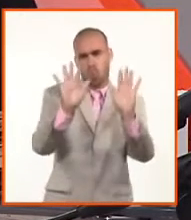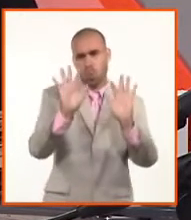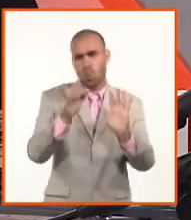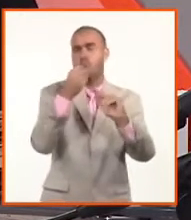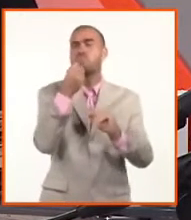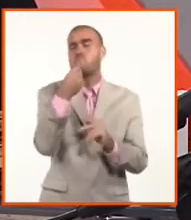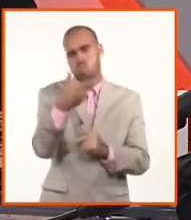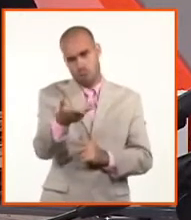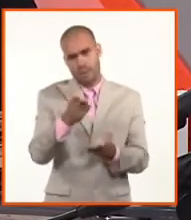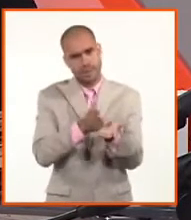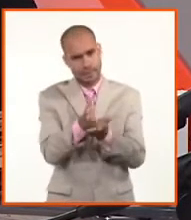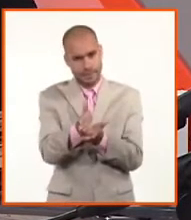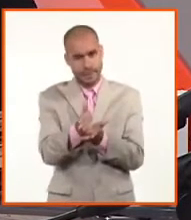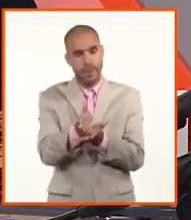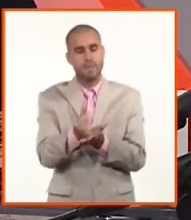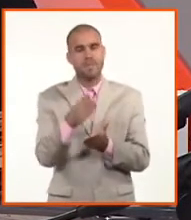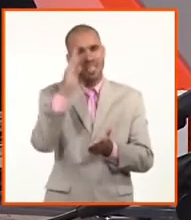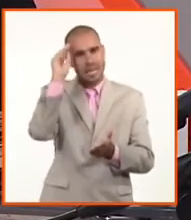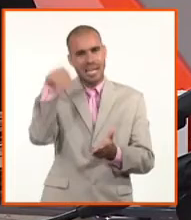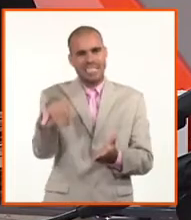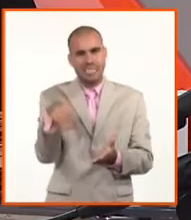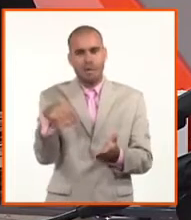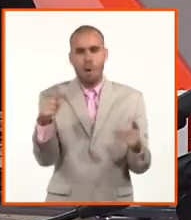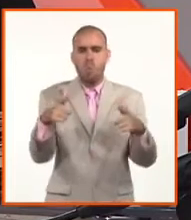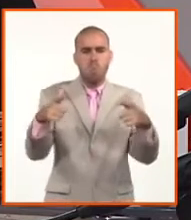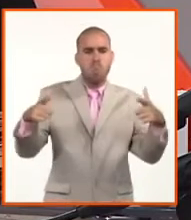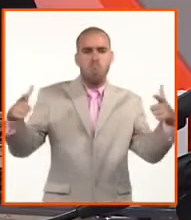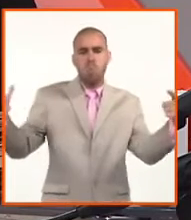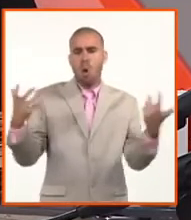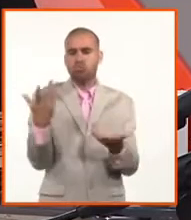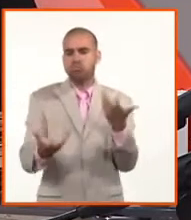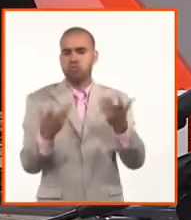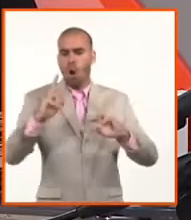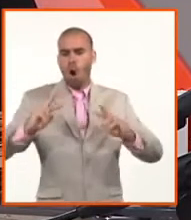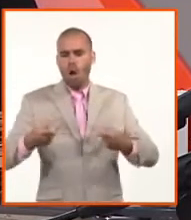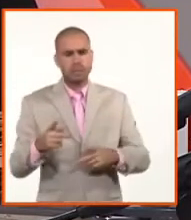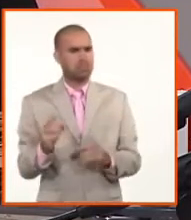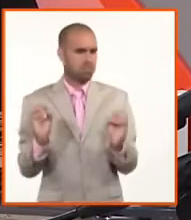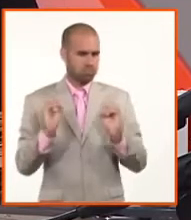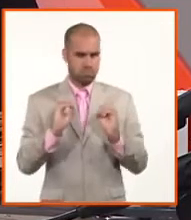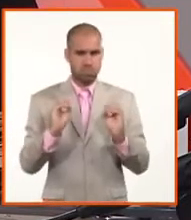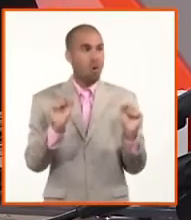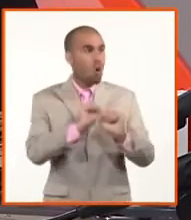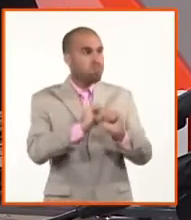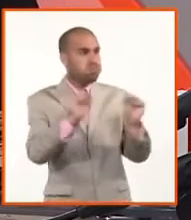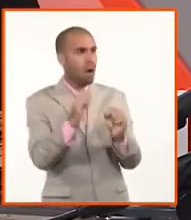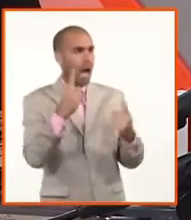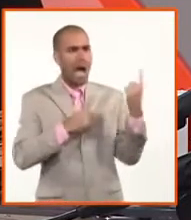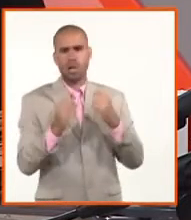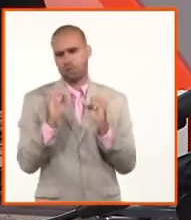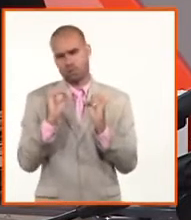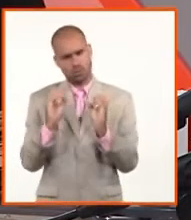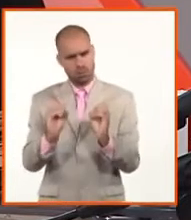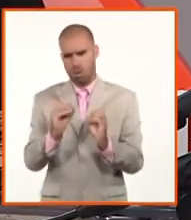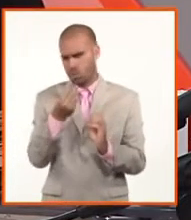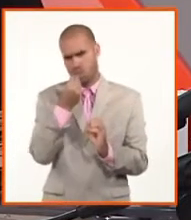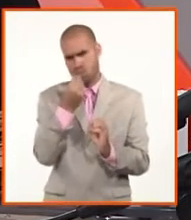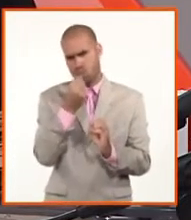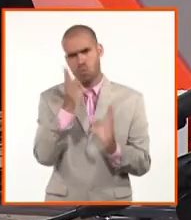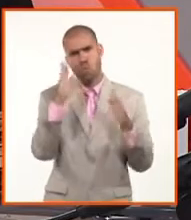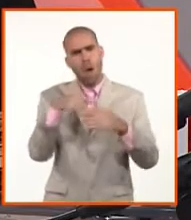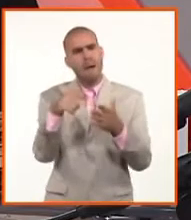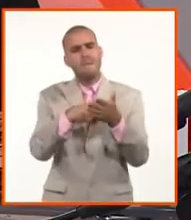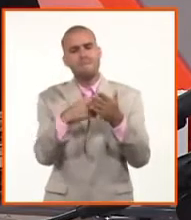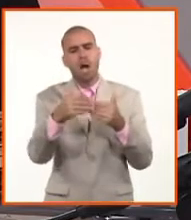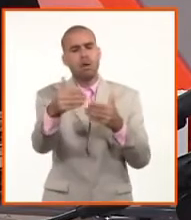No hay posibilidades de que se propague el incendio ni de que surjan nuevas explosiones informaron también nuestros